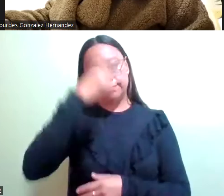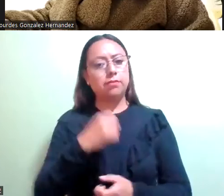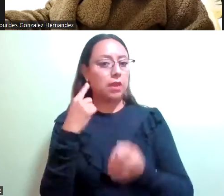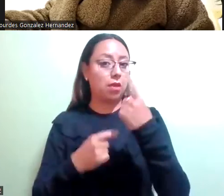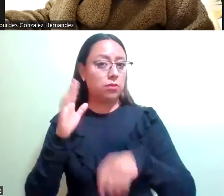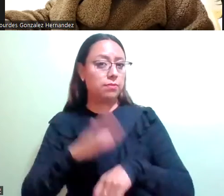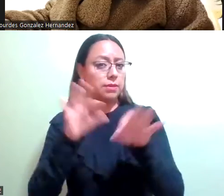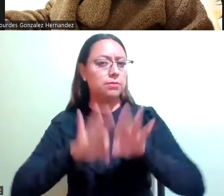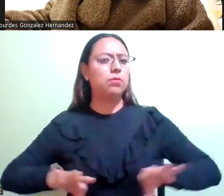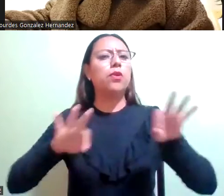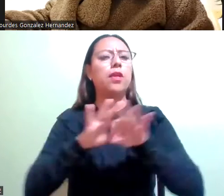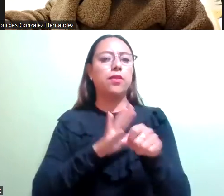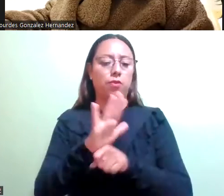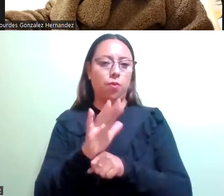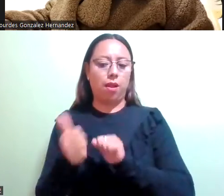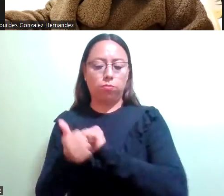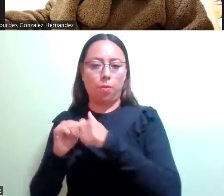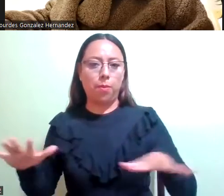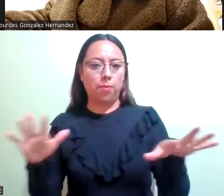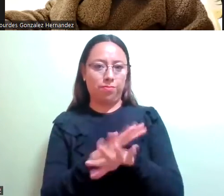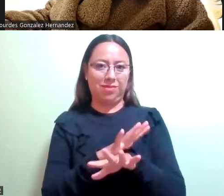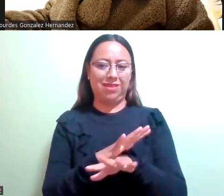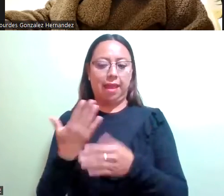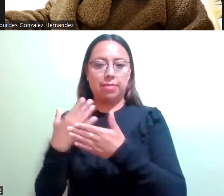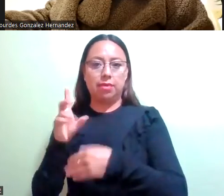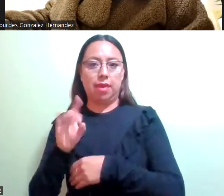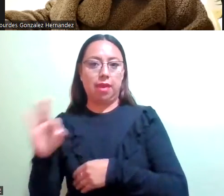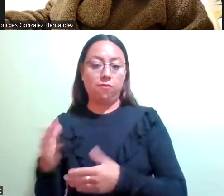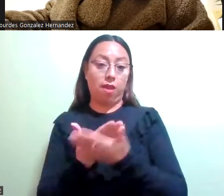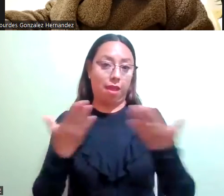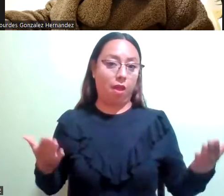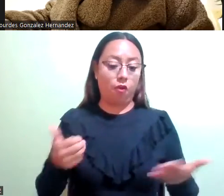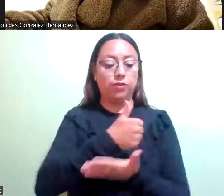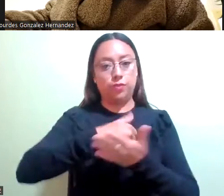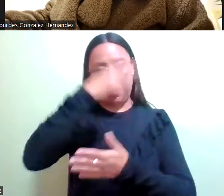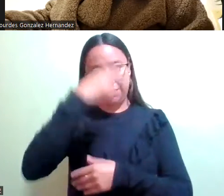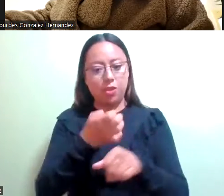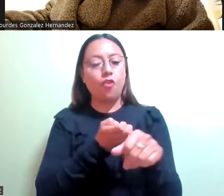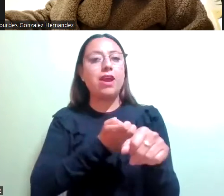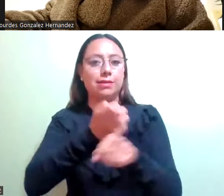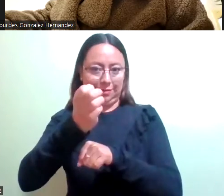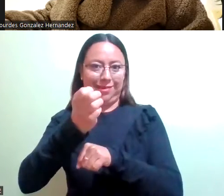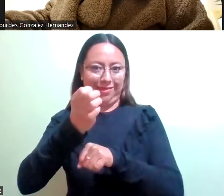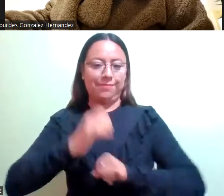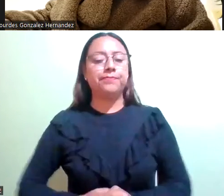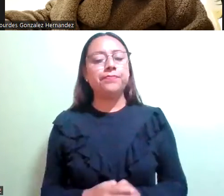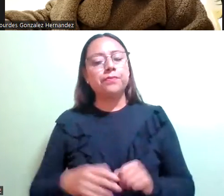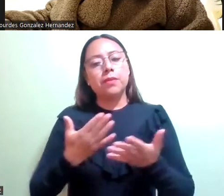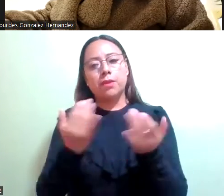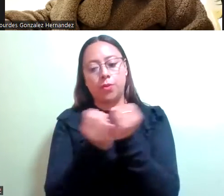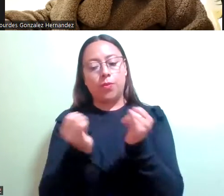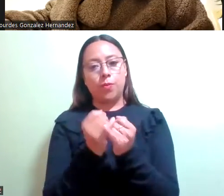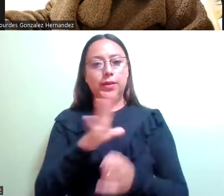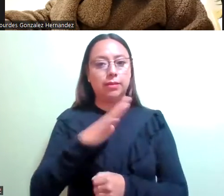la transformación en Ciudad de México como entidad federativa y el reconocimiento de las alcaldías. Ante esta circunstancia es que se